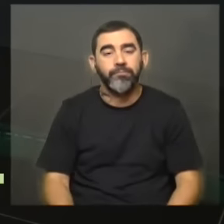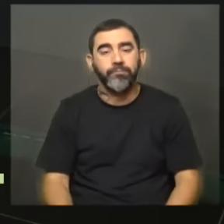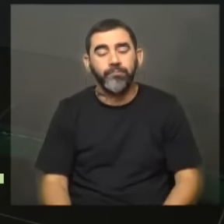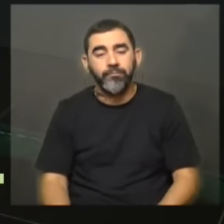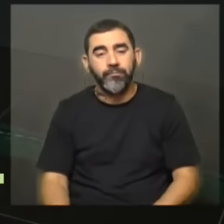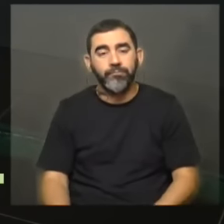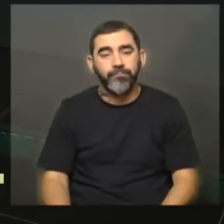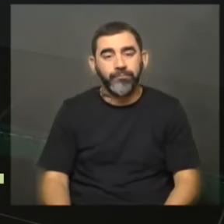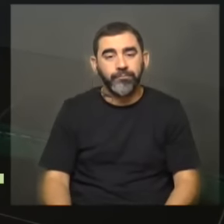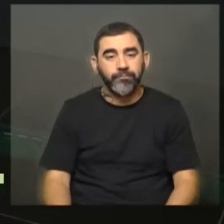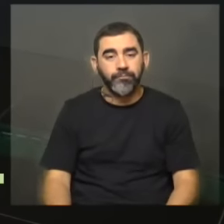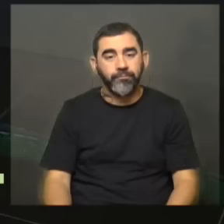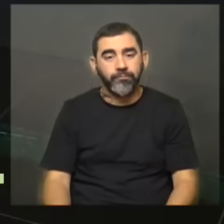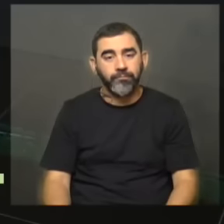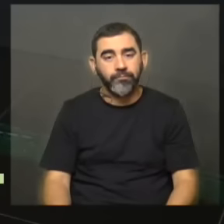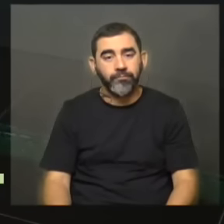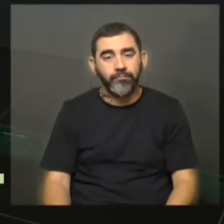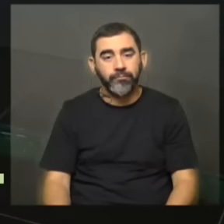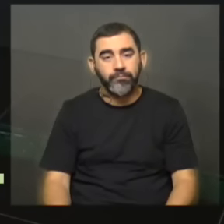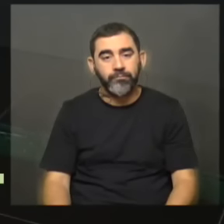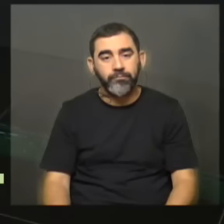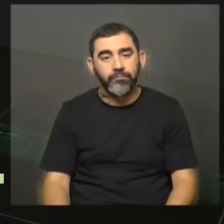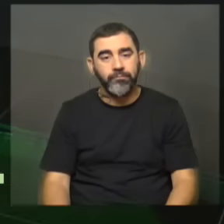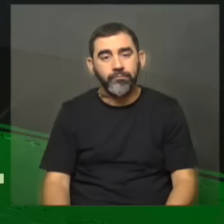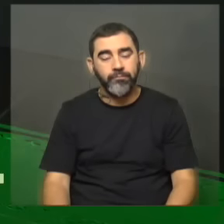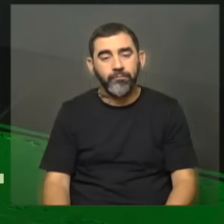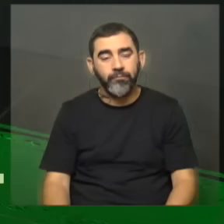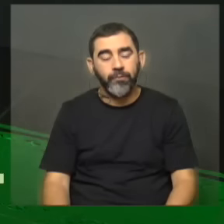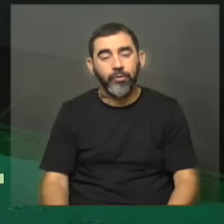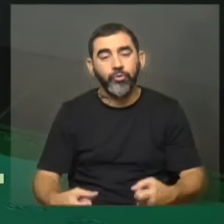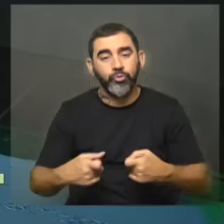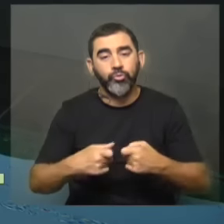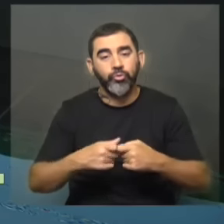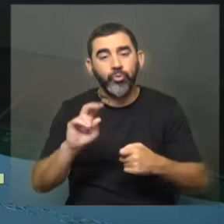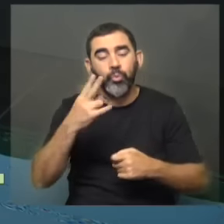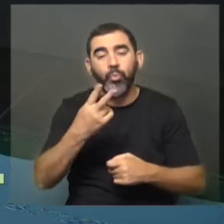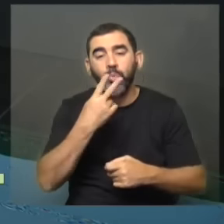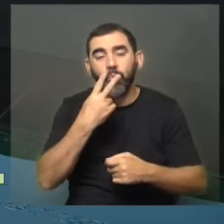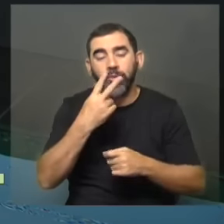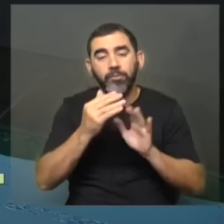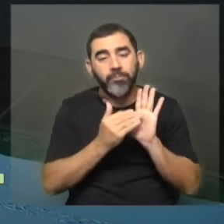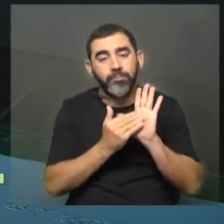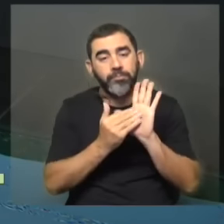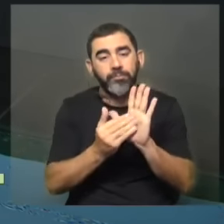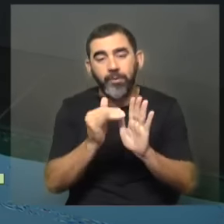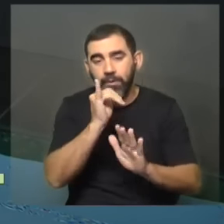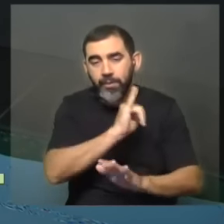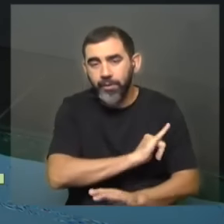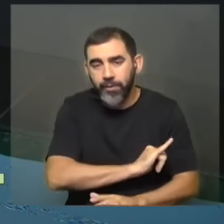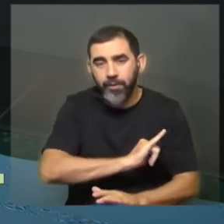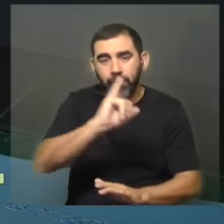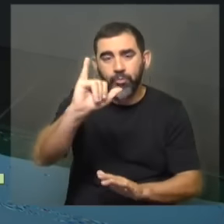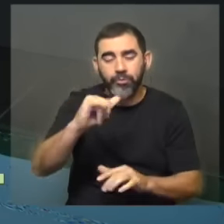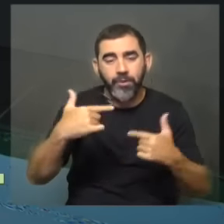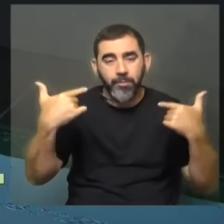interpartidista propuesta por otra parte les decimos que la sociedad uruguaya de tabac Lía presentará una denuncia ante el